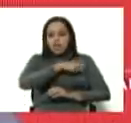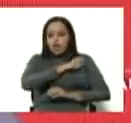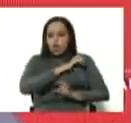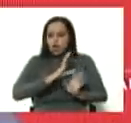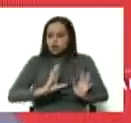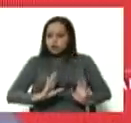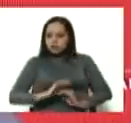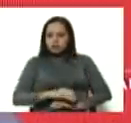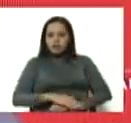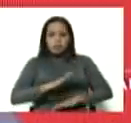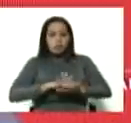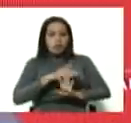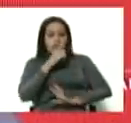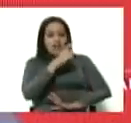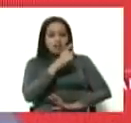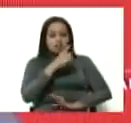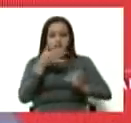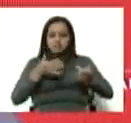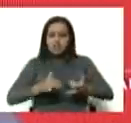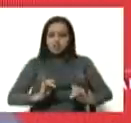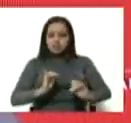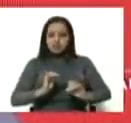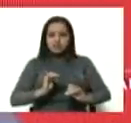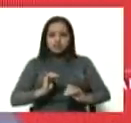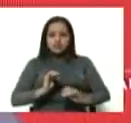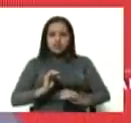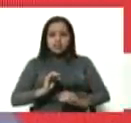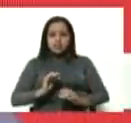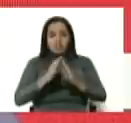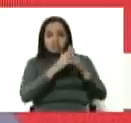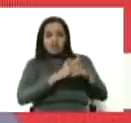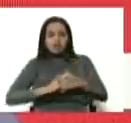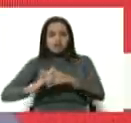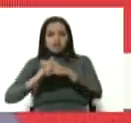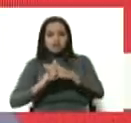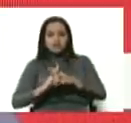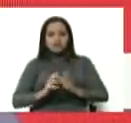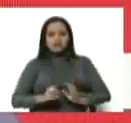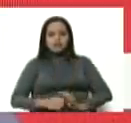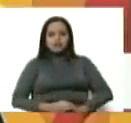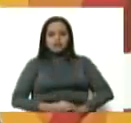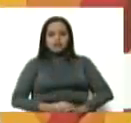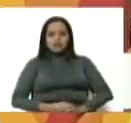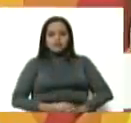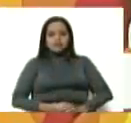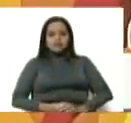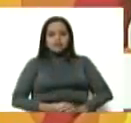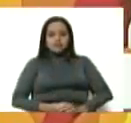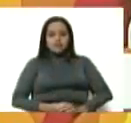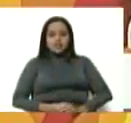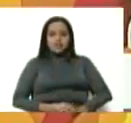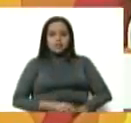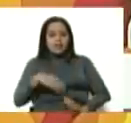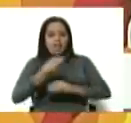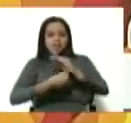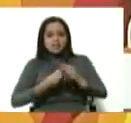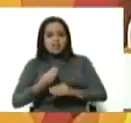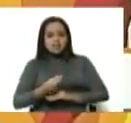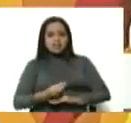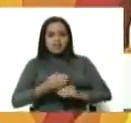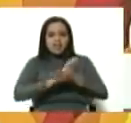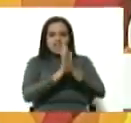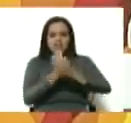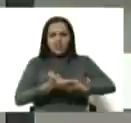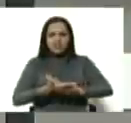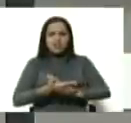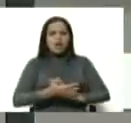porque es estadounidense. Ella es un agente estadounidense para cometer crímenes de exterminio